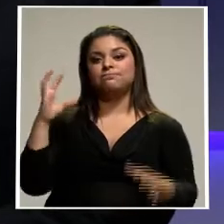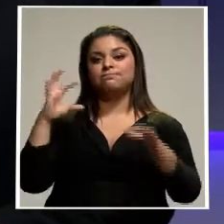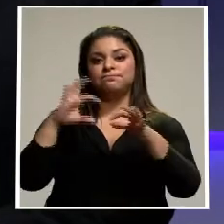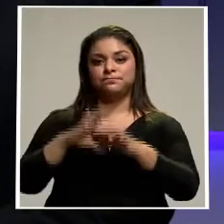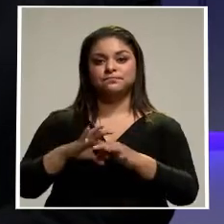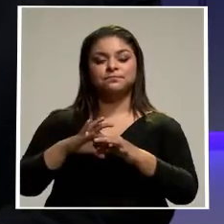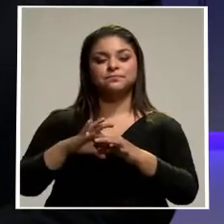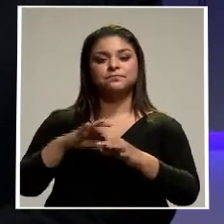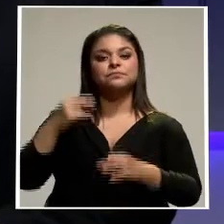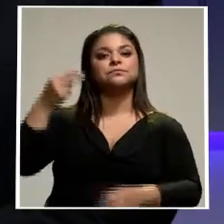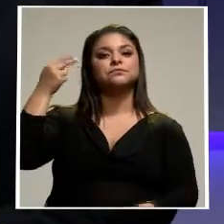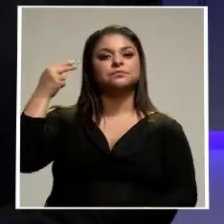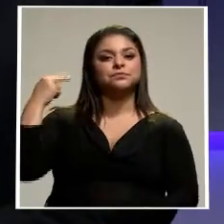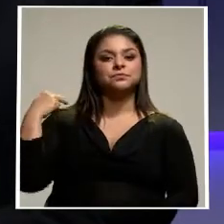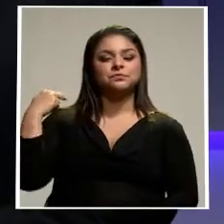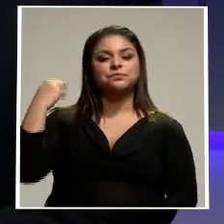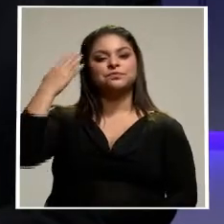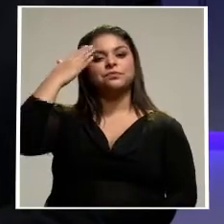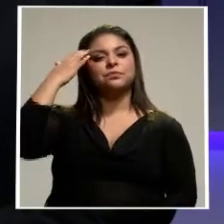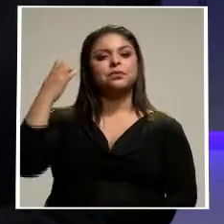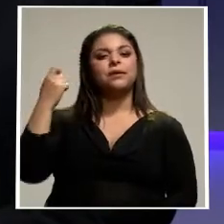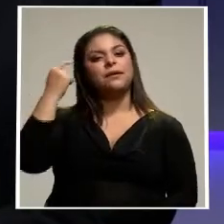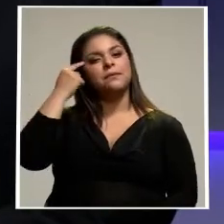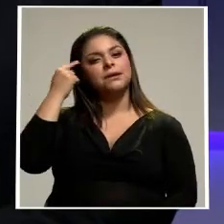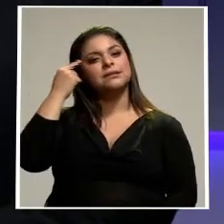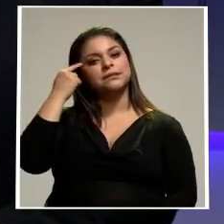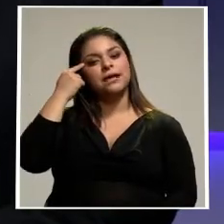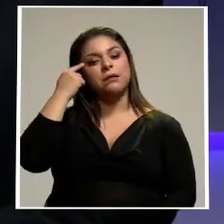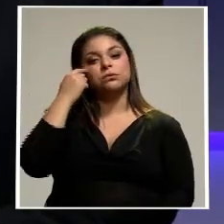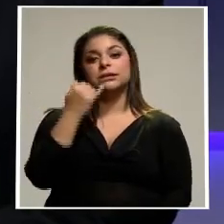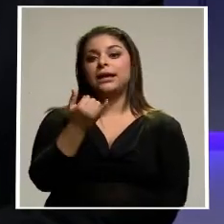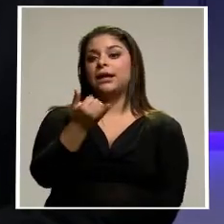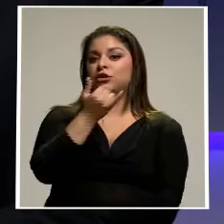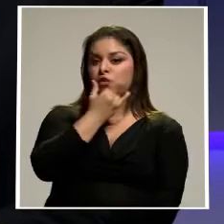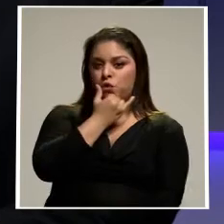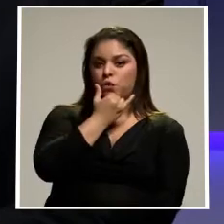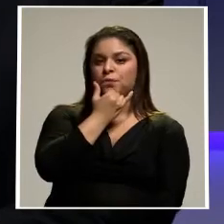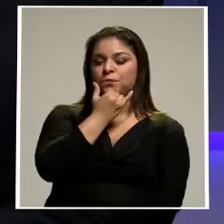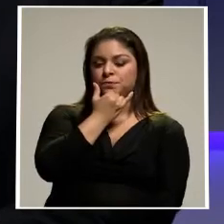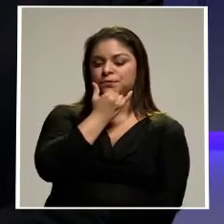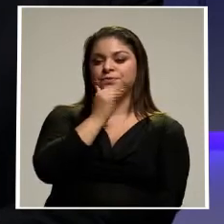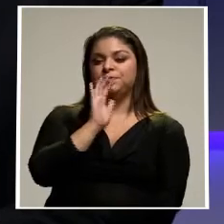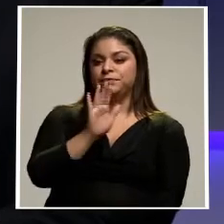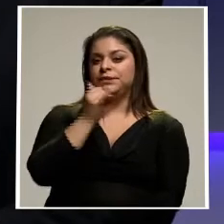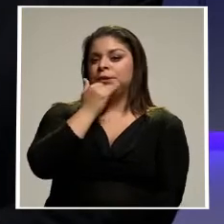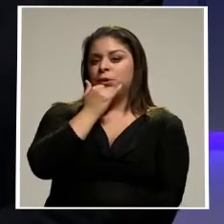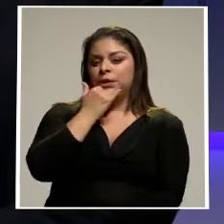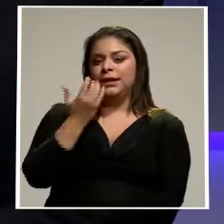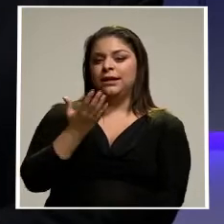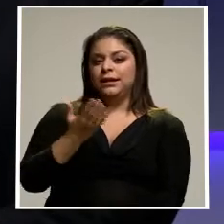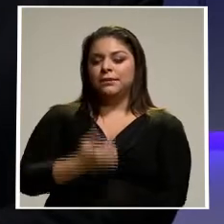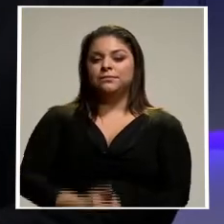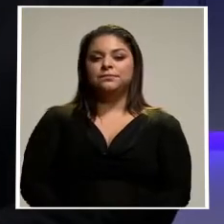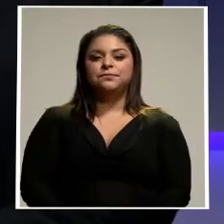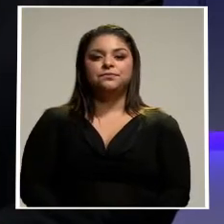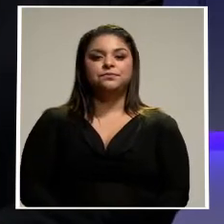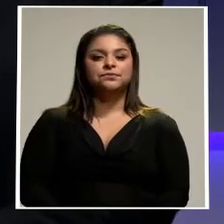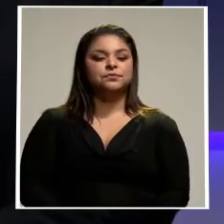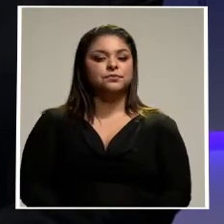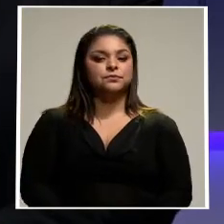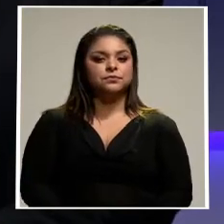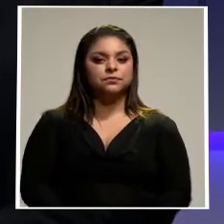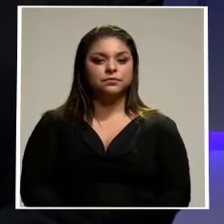da, porque tendemos a pensar erróneamente de que el